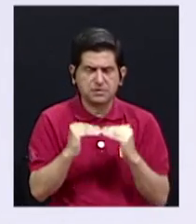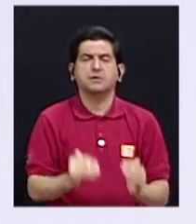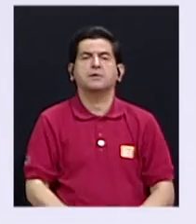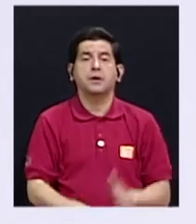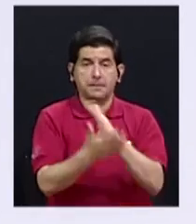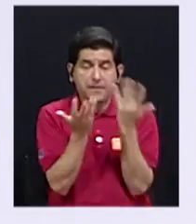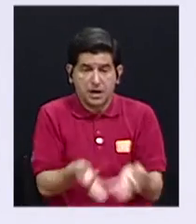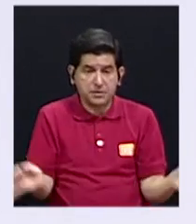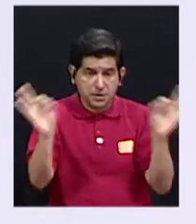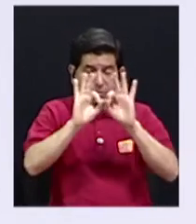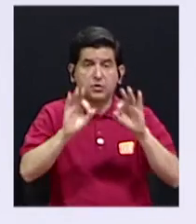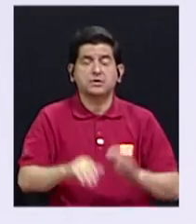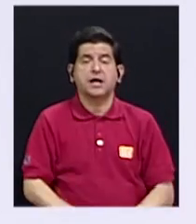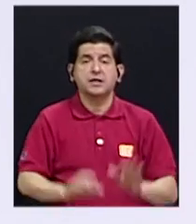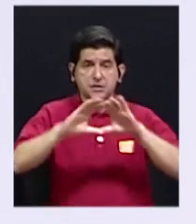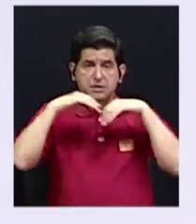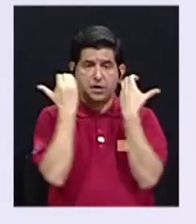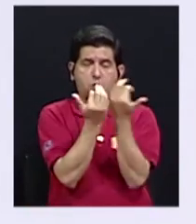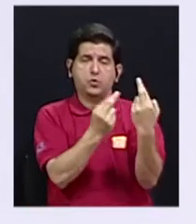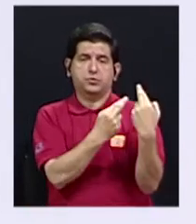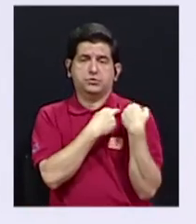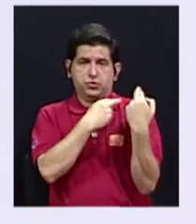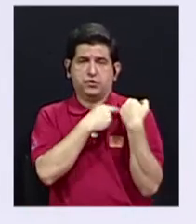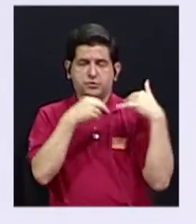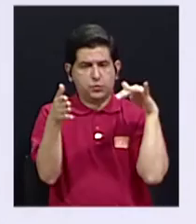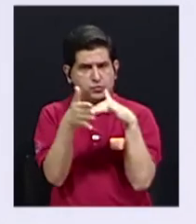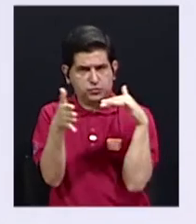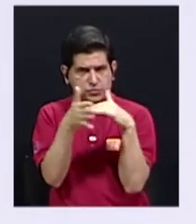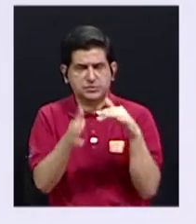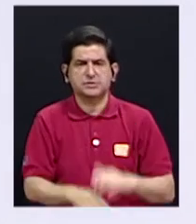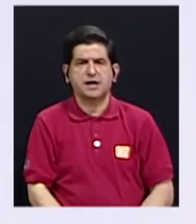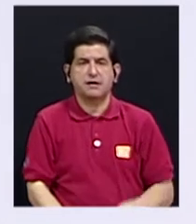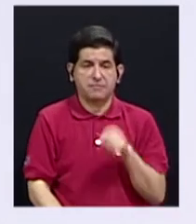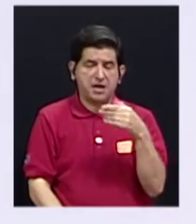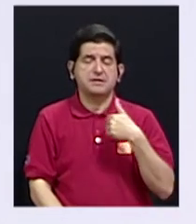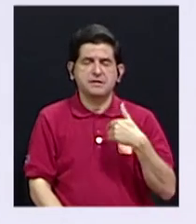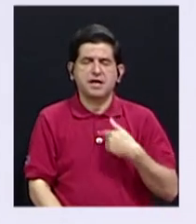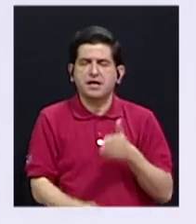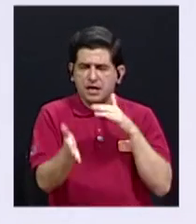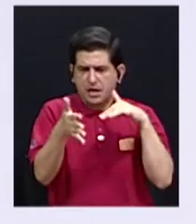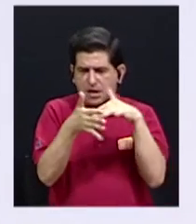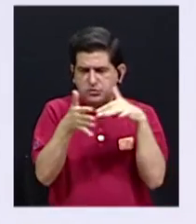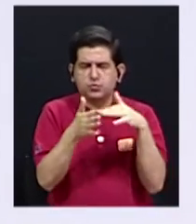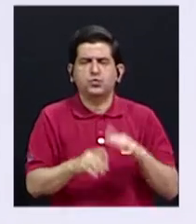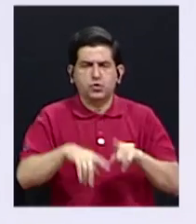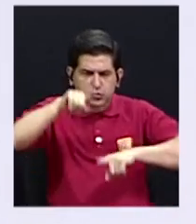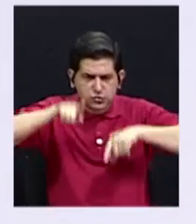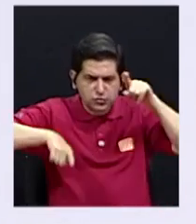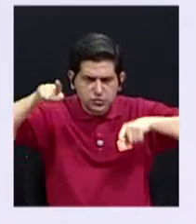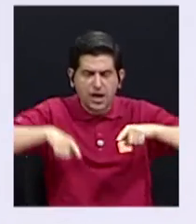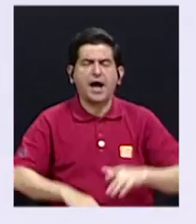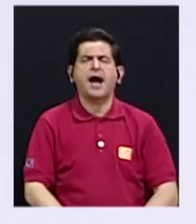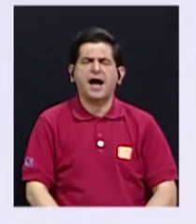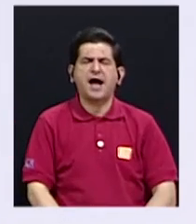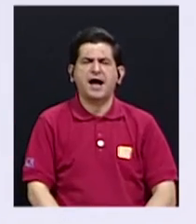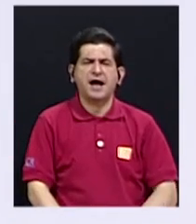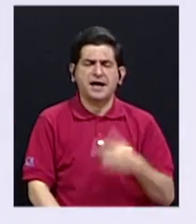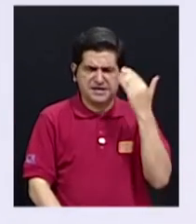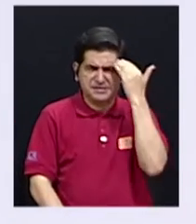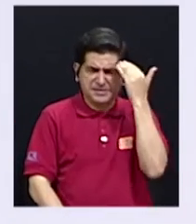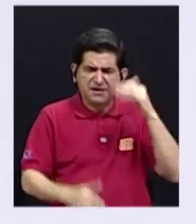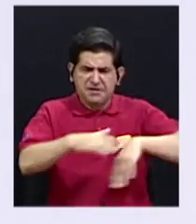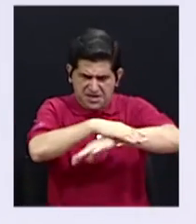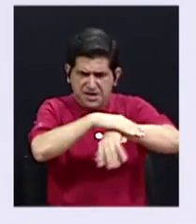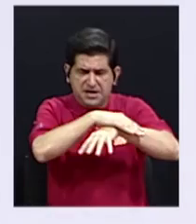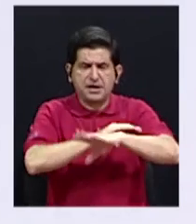la comisión encargada de este estudio es de formación estadística entonces si se garantiza que haya una aleatoriedad y por lo tanto